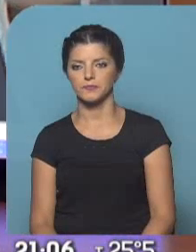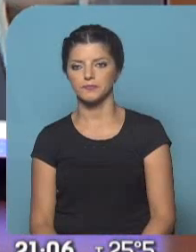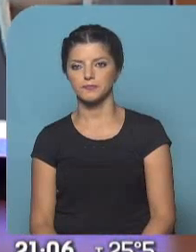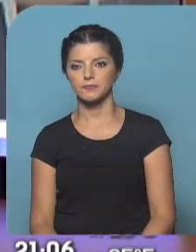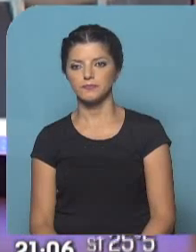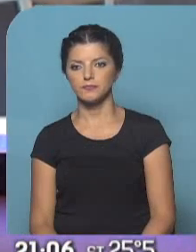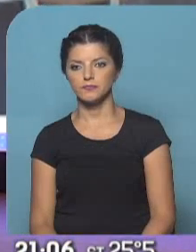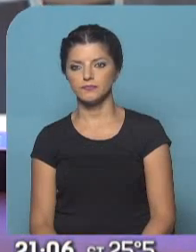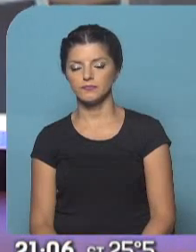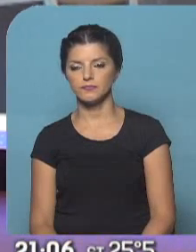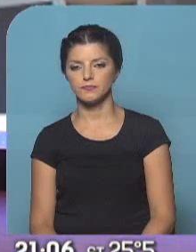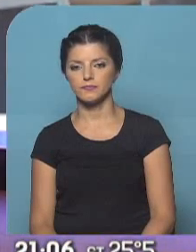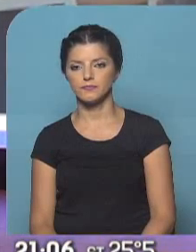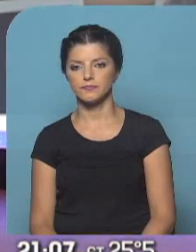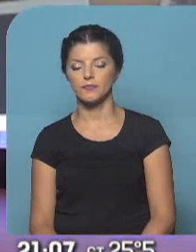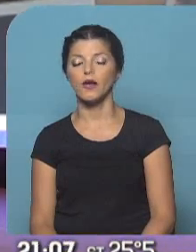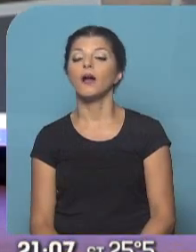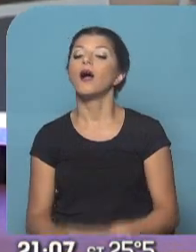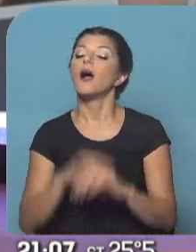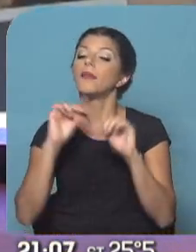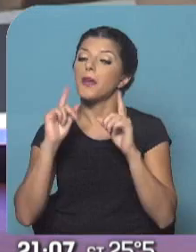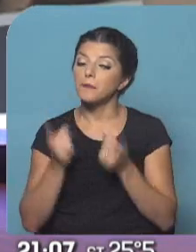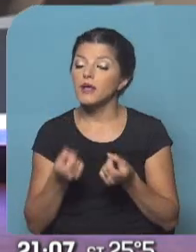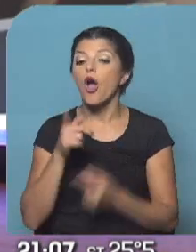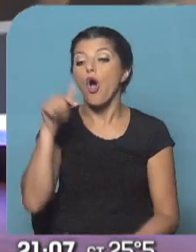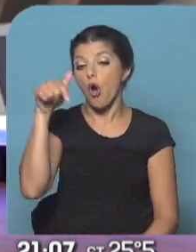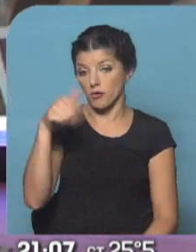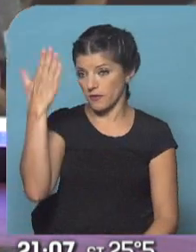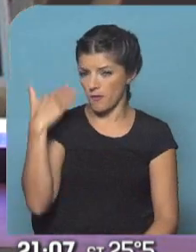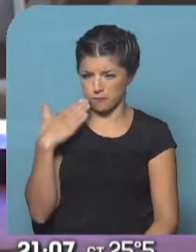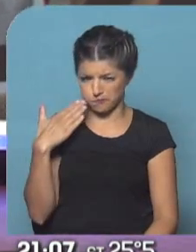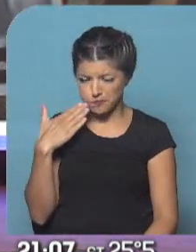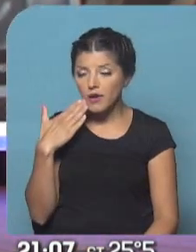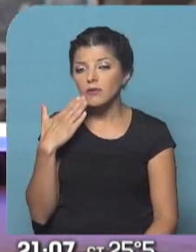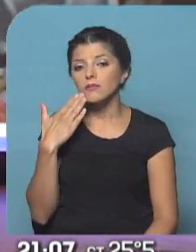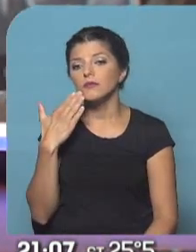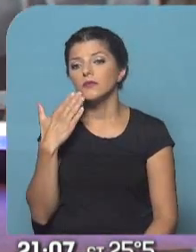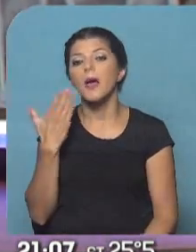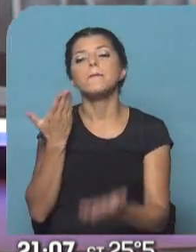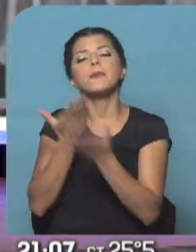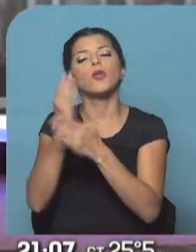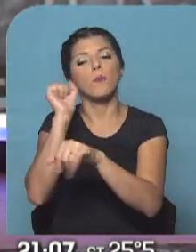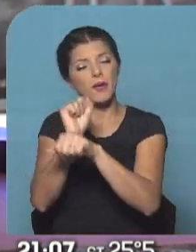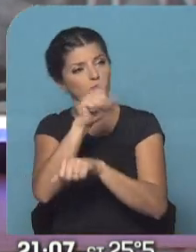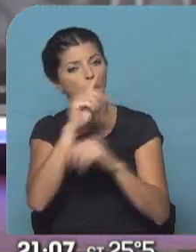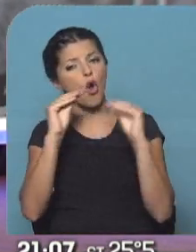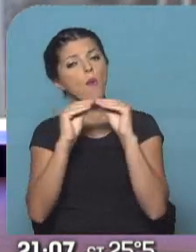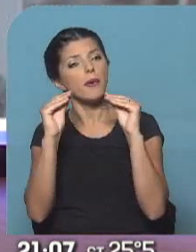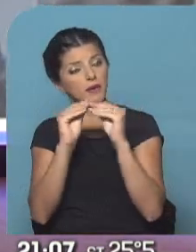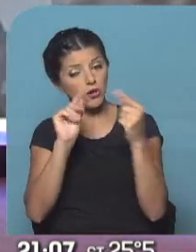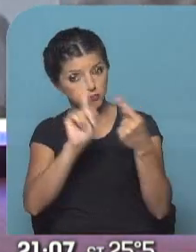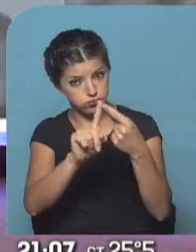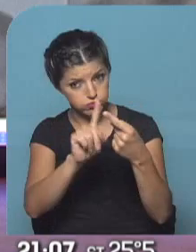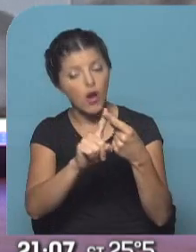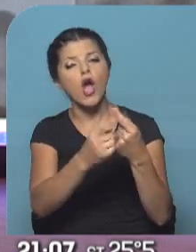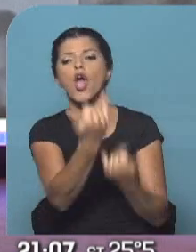Y hubo más novedades y otros pedidos también de detención a lo largo de esta tarde, lo decíamos recién, y con toda esta información está Eduardo Salín Sad para que nos cuente en